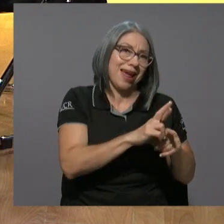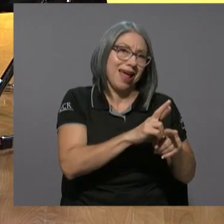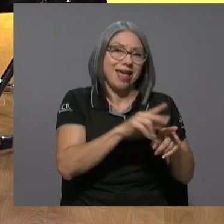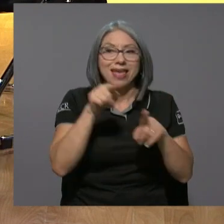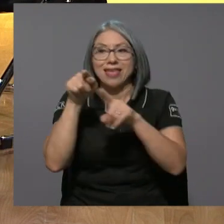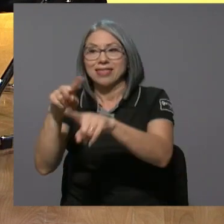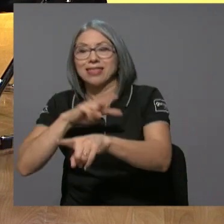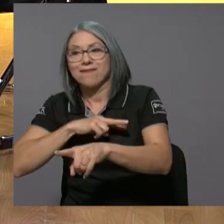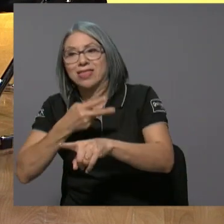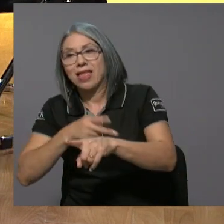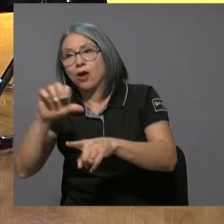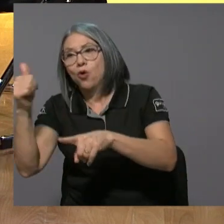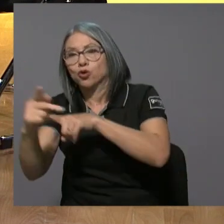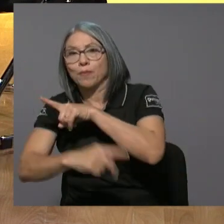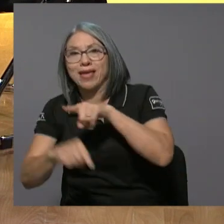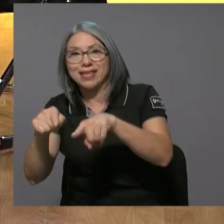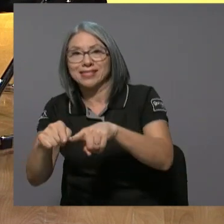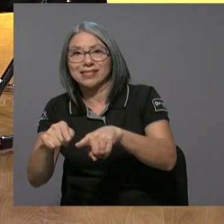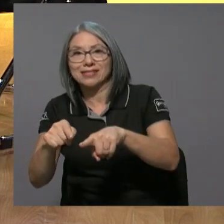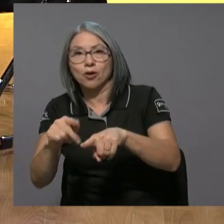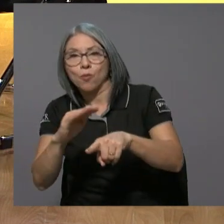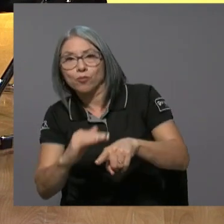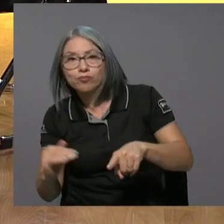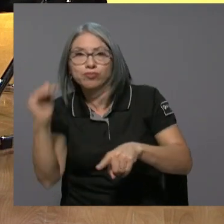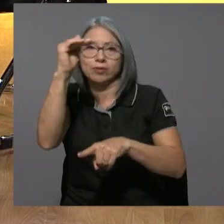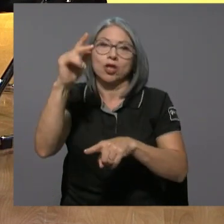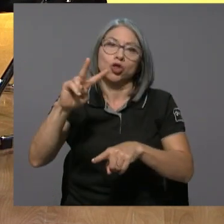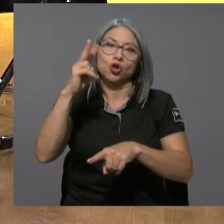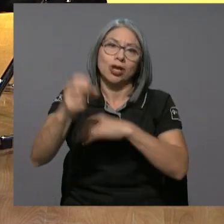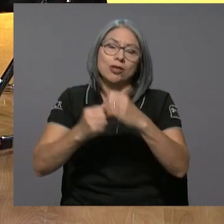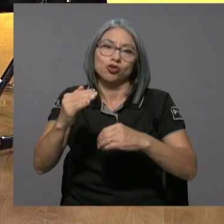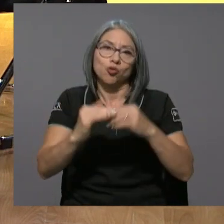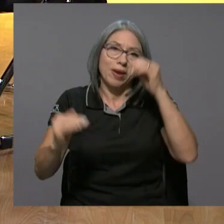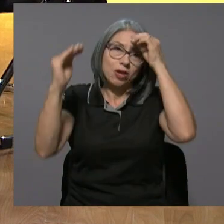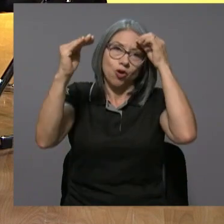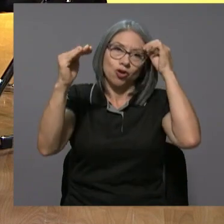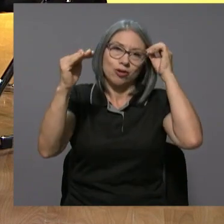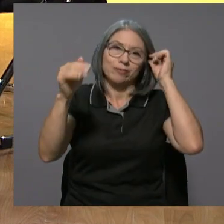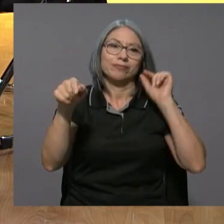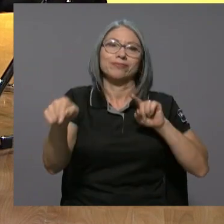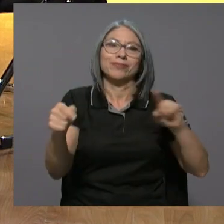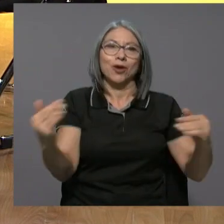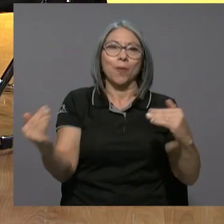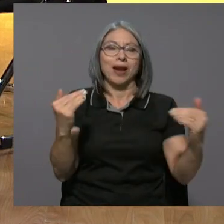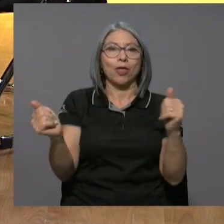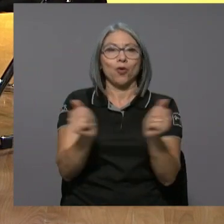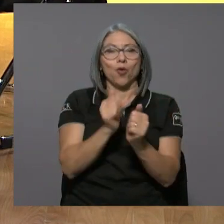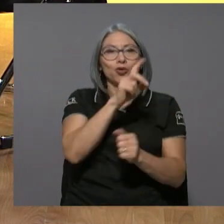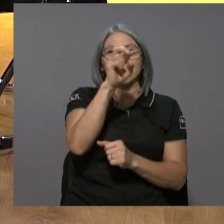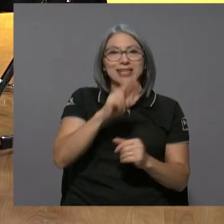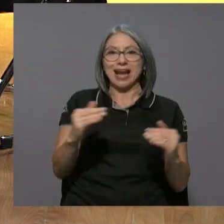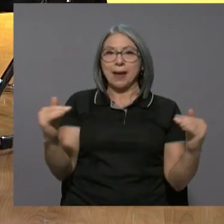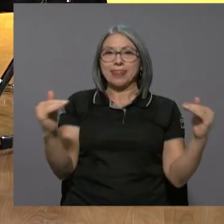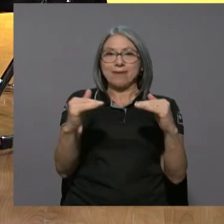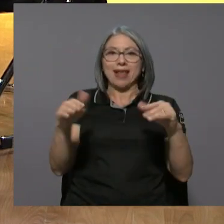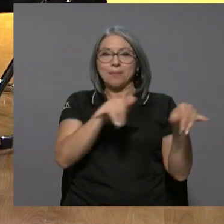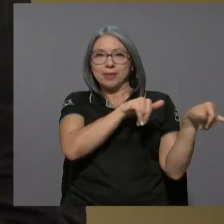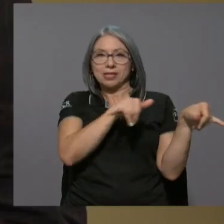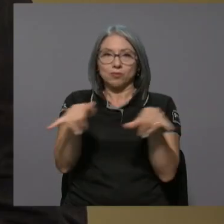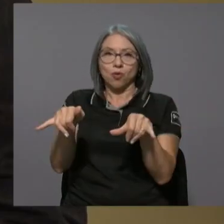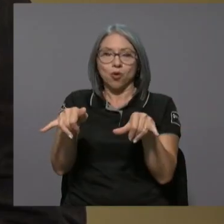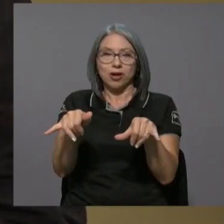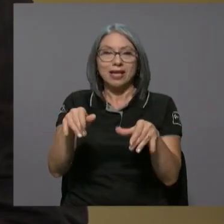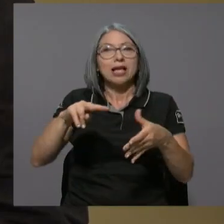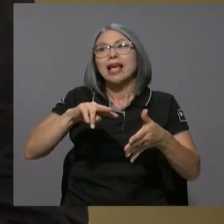de un similar en Costa Rica en el mismo nivel. O sea que, por así decirlo, digamos, si lo viéramos así, es como decir que